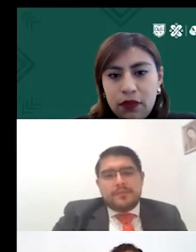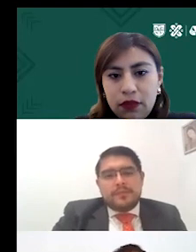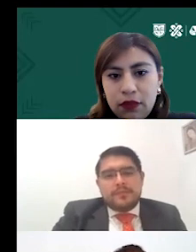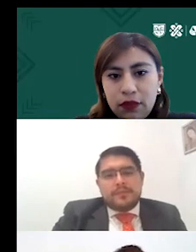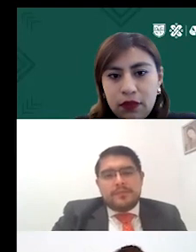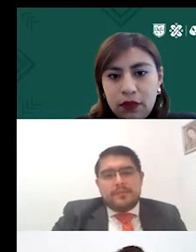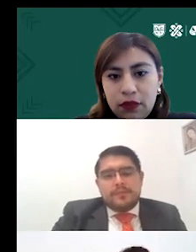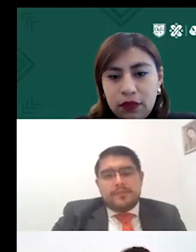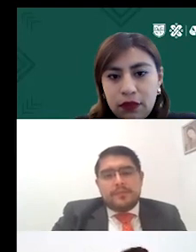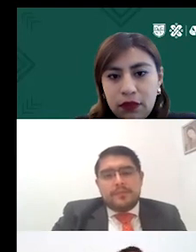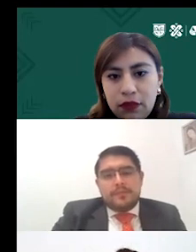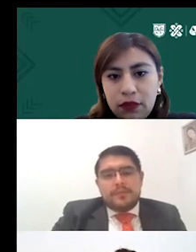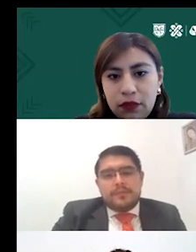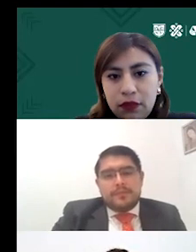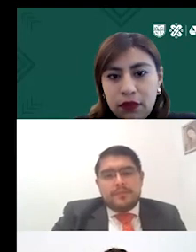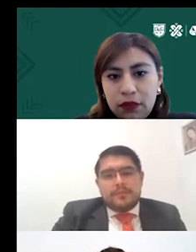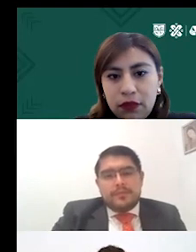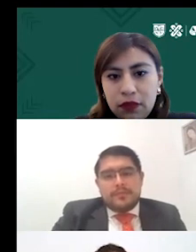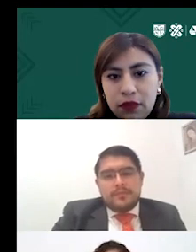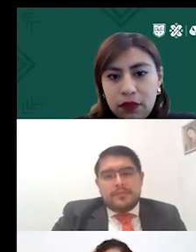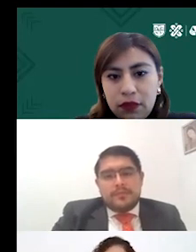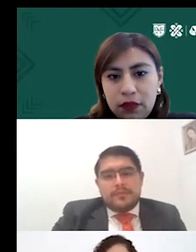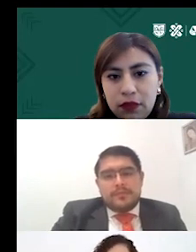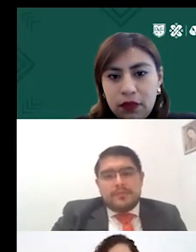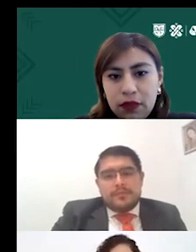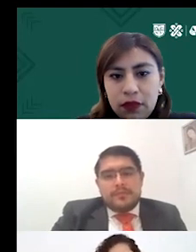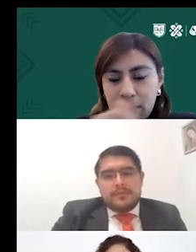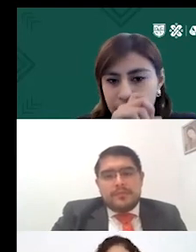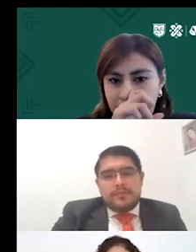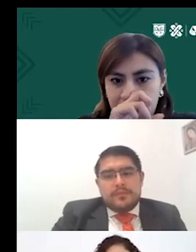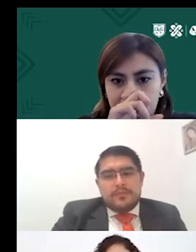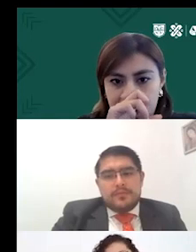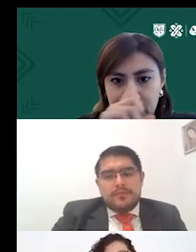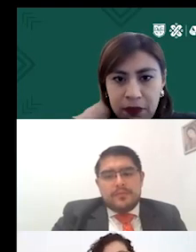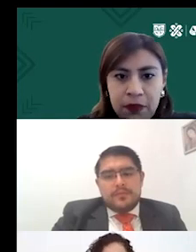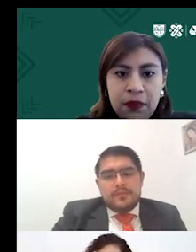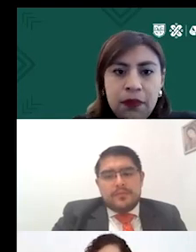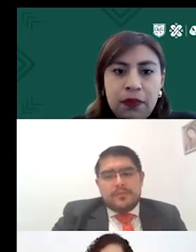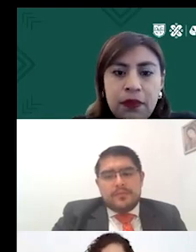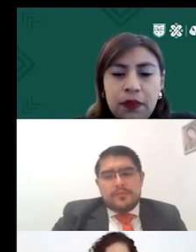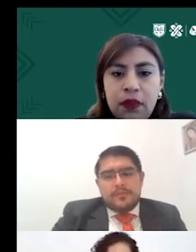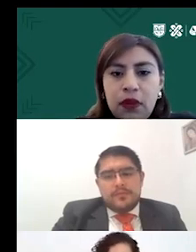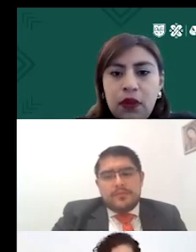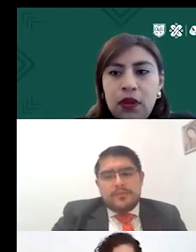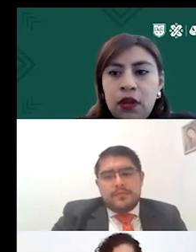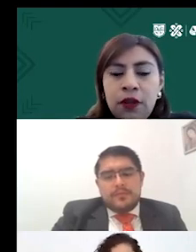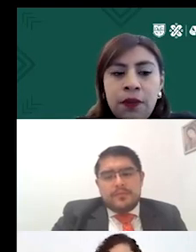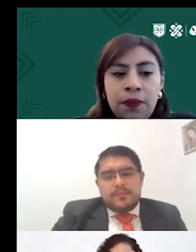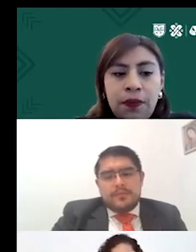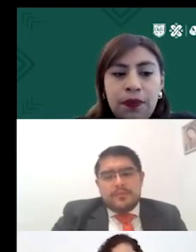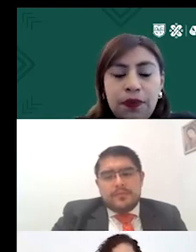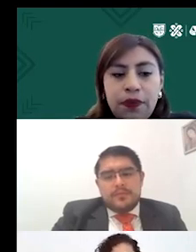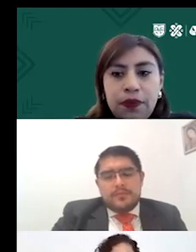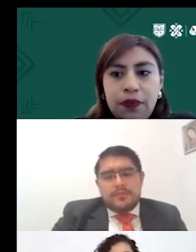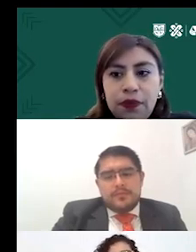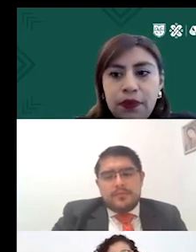Pero realmente es un procedimiento súper sencillo y la plataforma del Centro Federal es sumamente amigable, entonces no tendrían ningún inconveniente siempre y cuando cumplan con